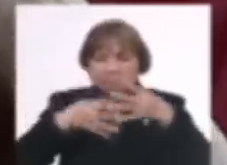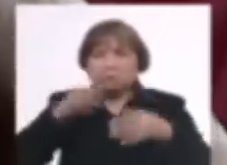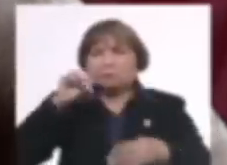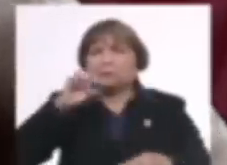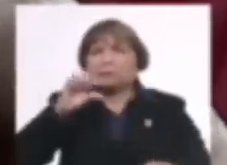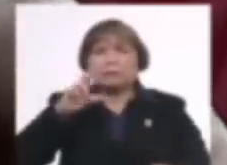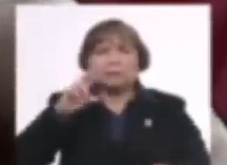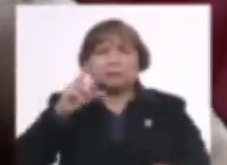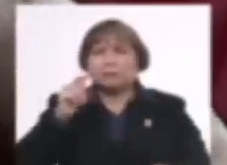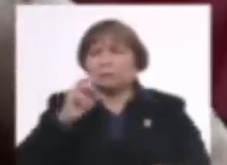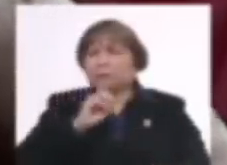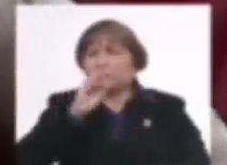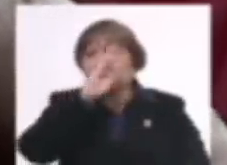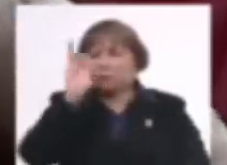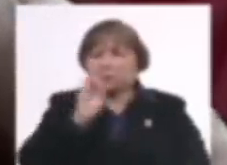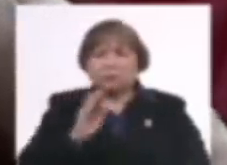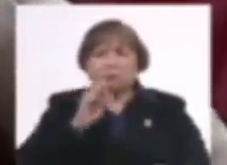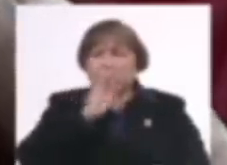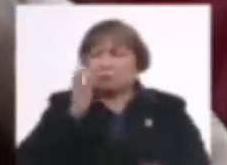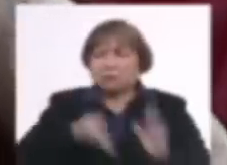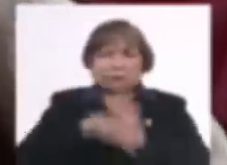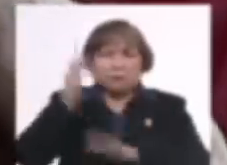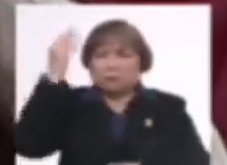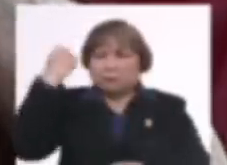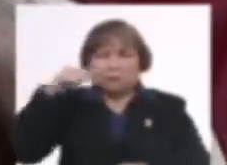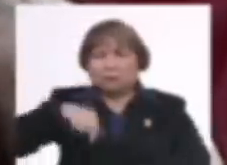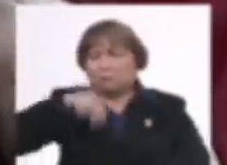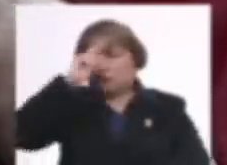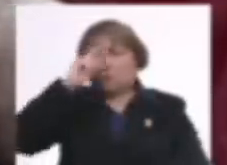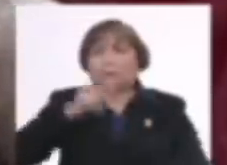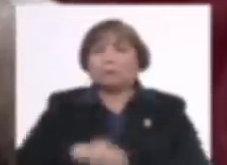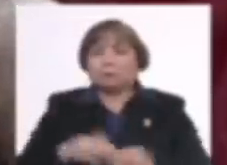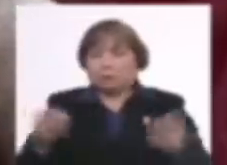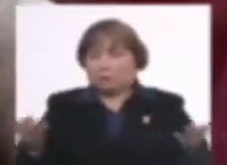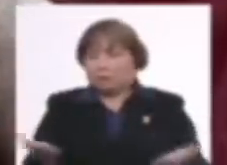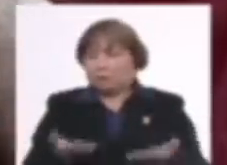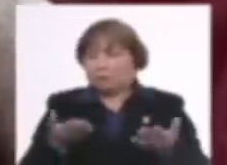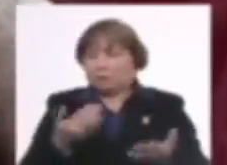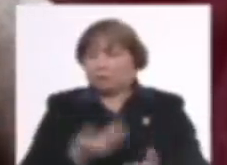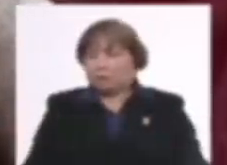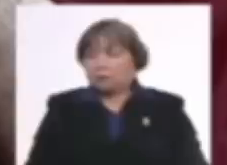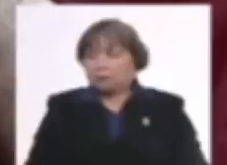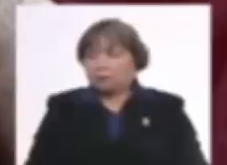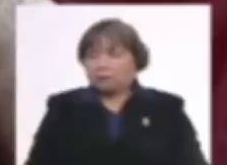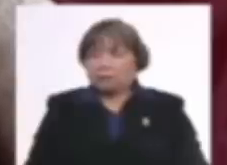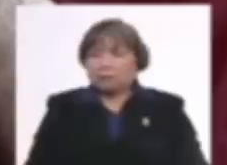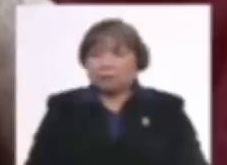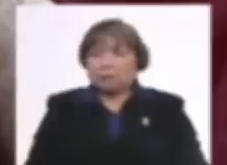migratorio. Señores, yo nunca he viajado fuera del país y estoy aquí.